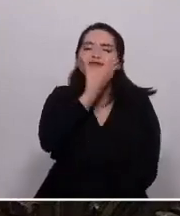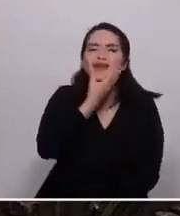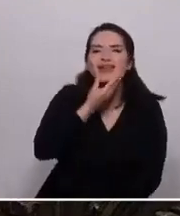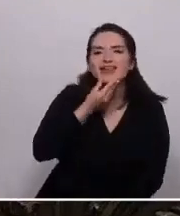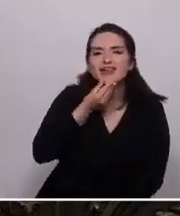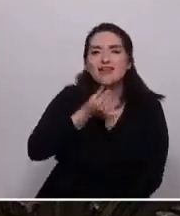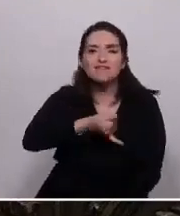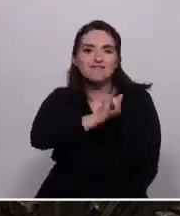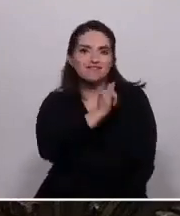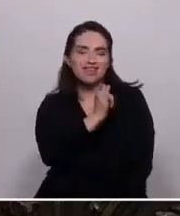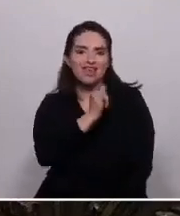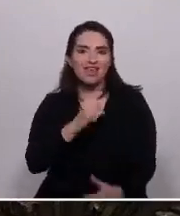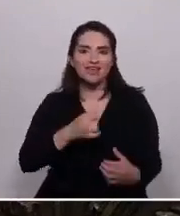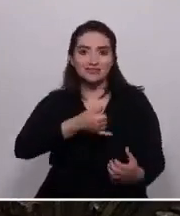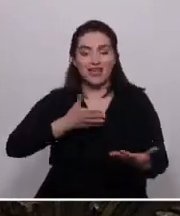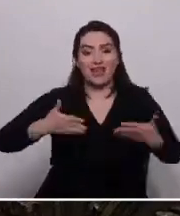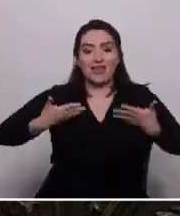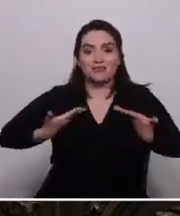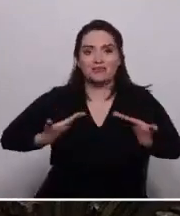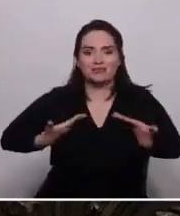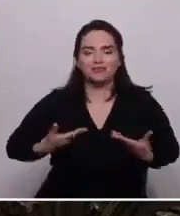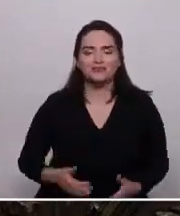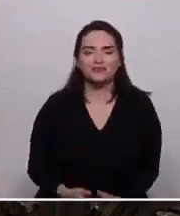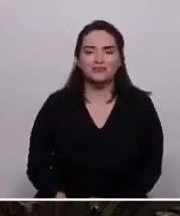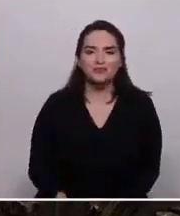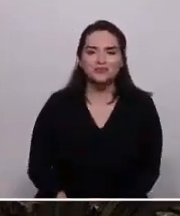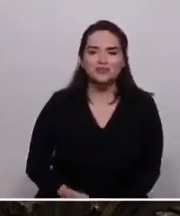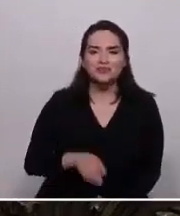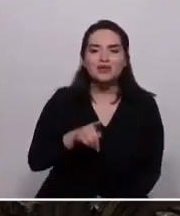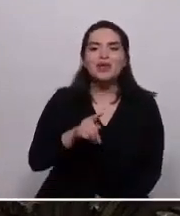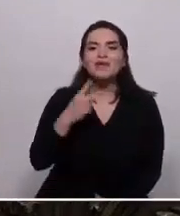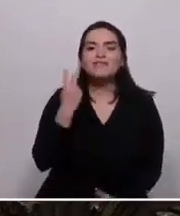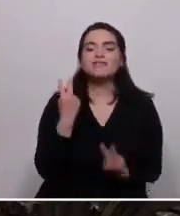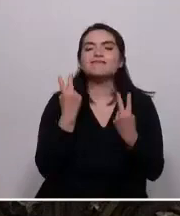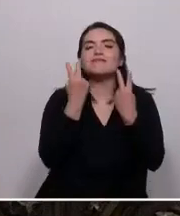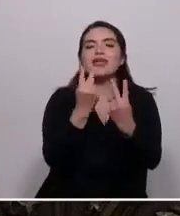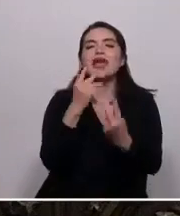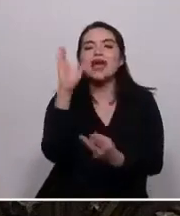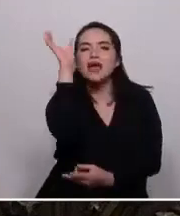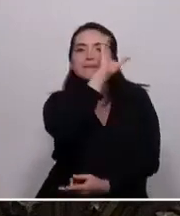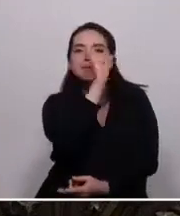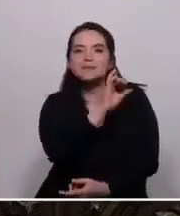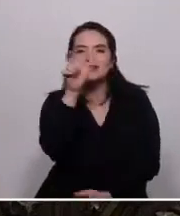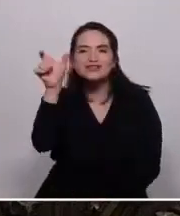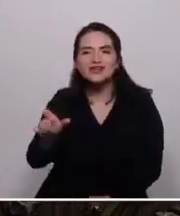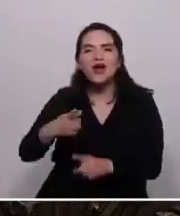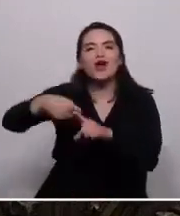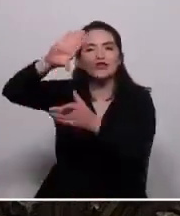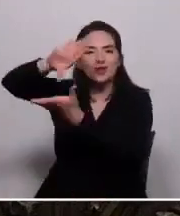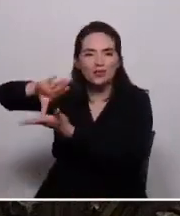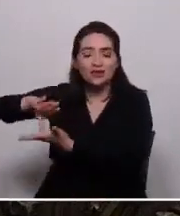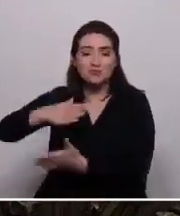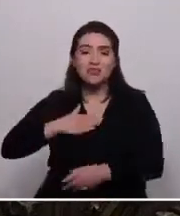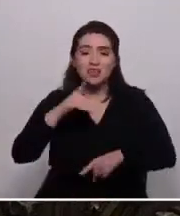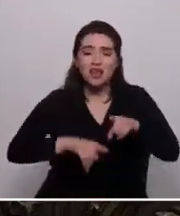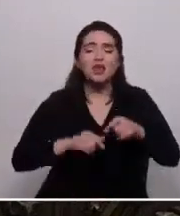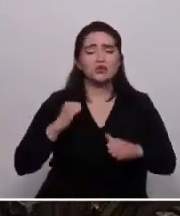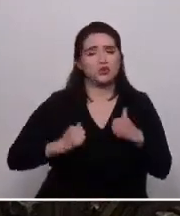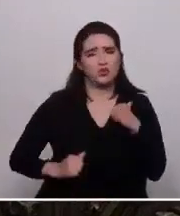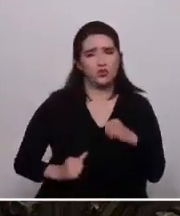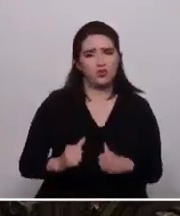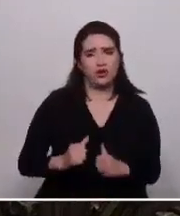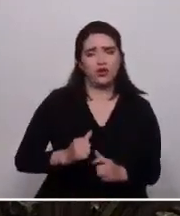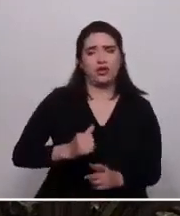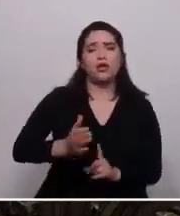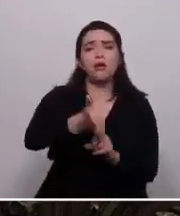energética o más que la experiencia idílica de un turista extranjero. En mi tierra se sufre y se ama, se hace patria todos los